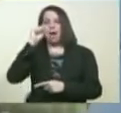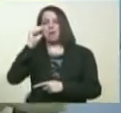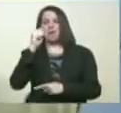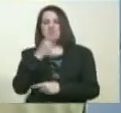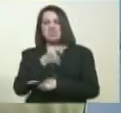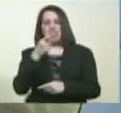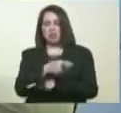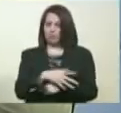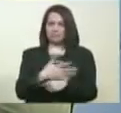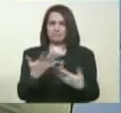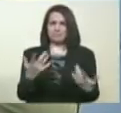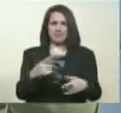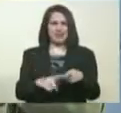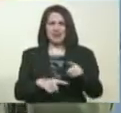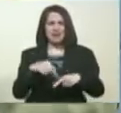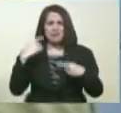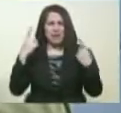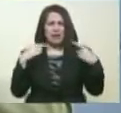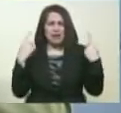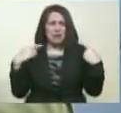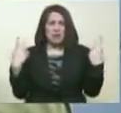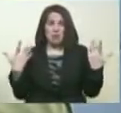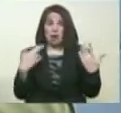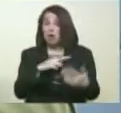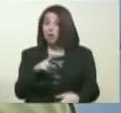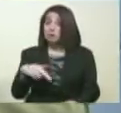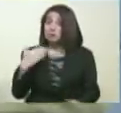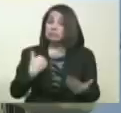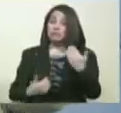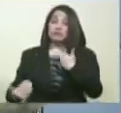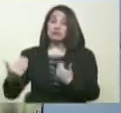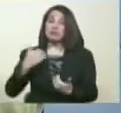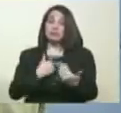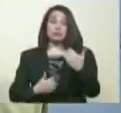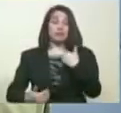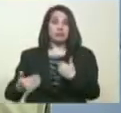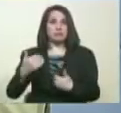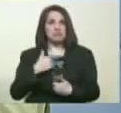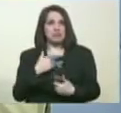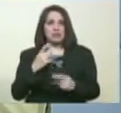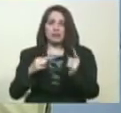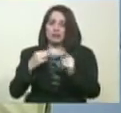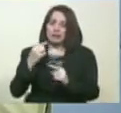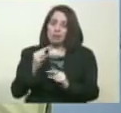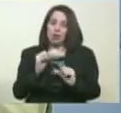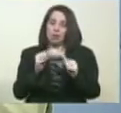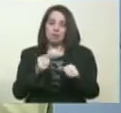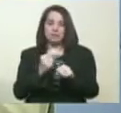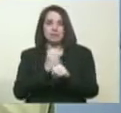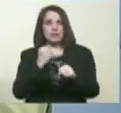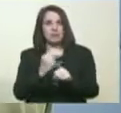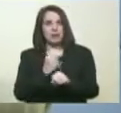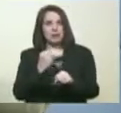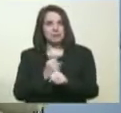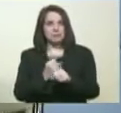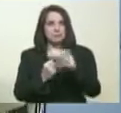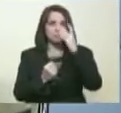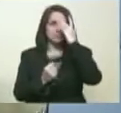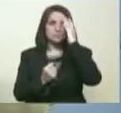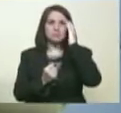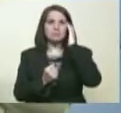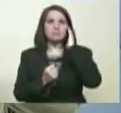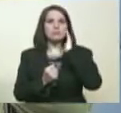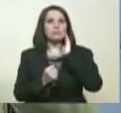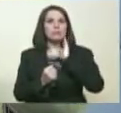Una cosa loca, ¿verdad? Sufrimos ese golpe y luego me tuve que dedicar, nos tuvimos que dedicar a